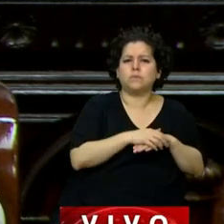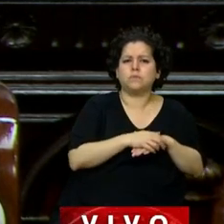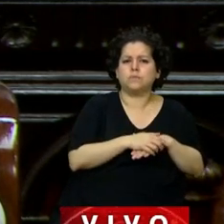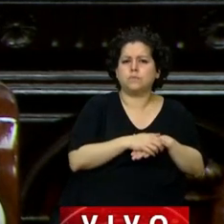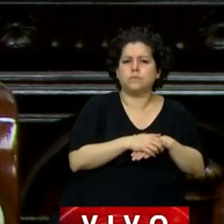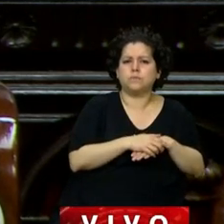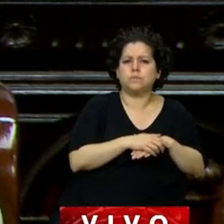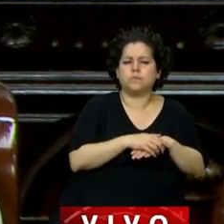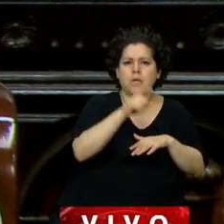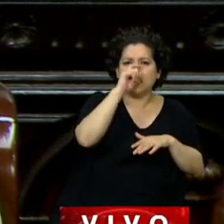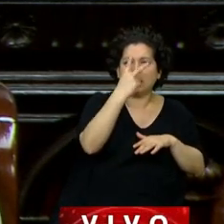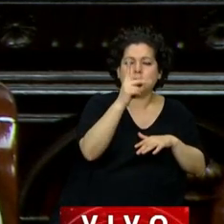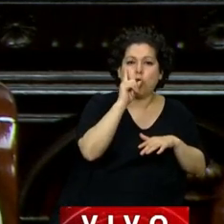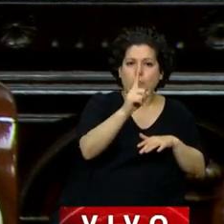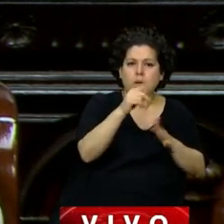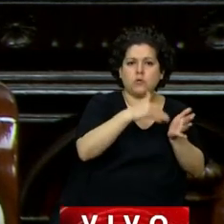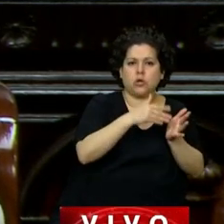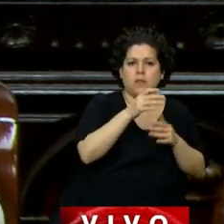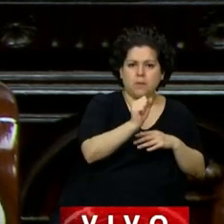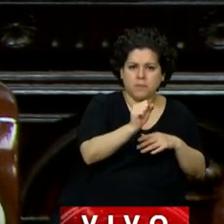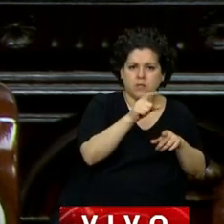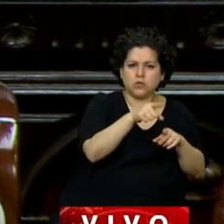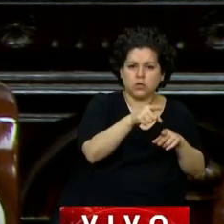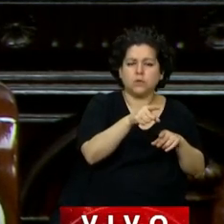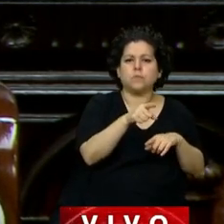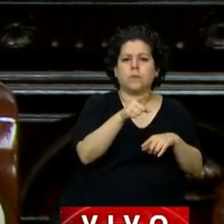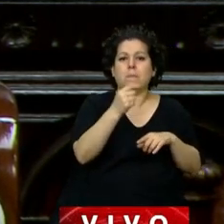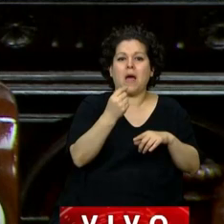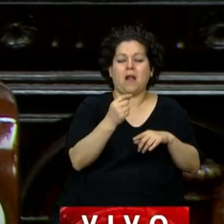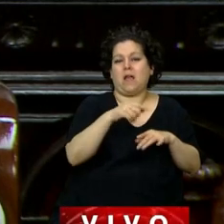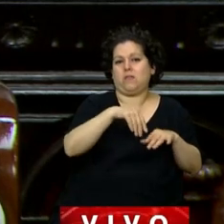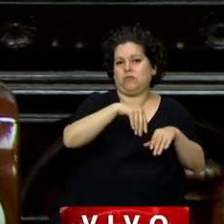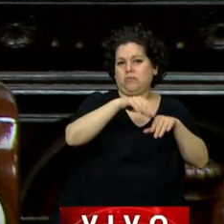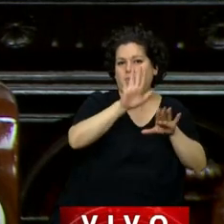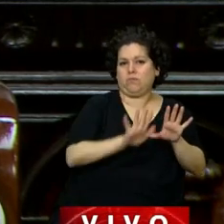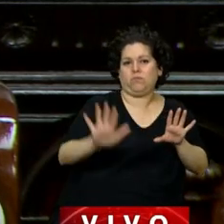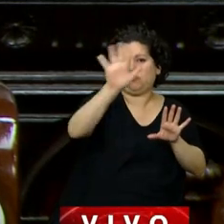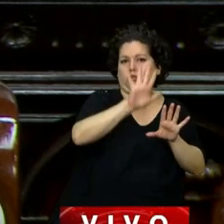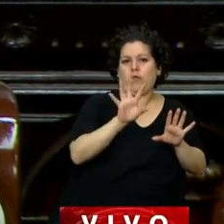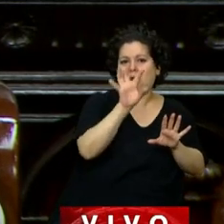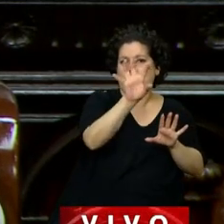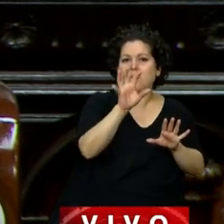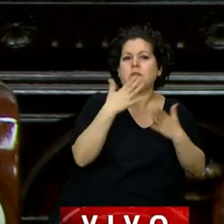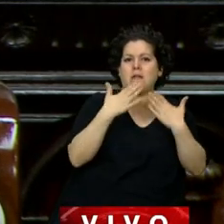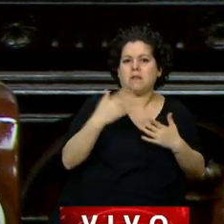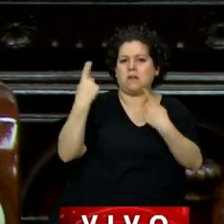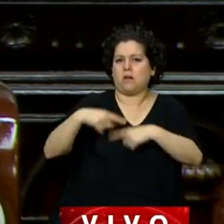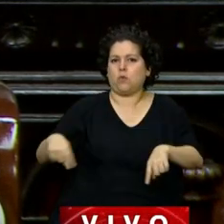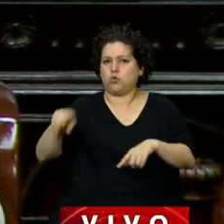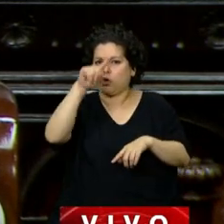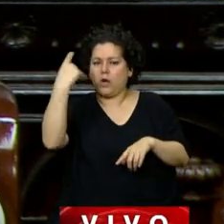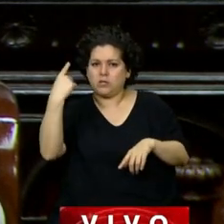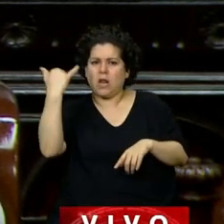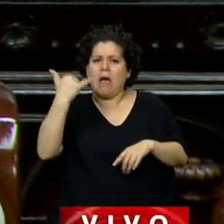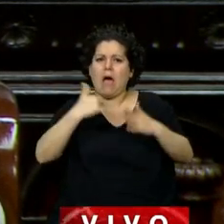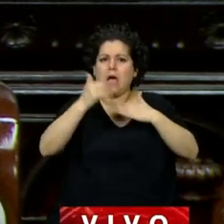de pesos. Obras en el norte y en el sur de la provincia, todo con recursos nacionales. Hay